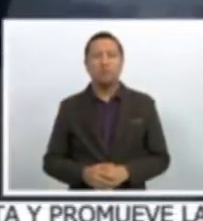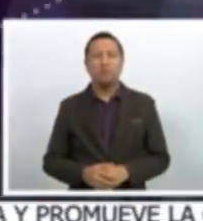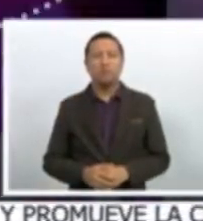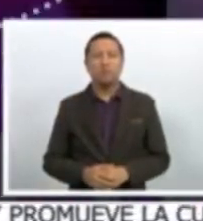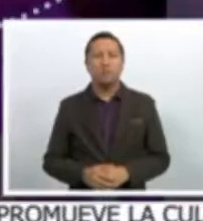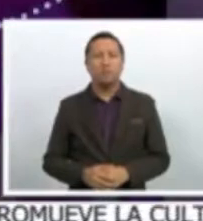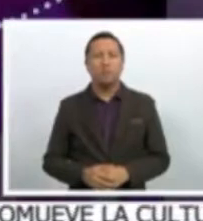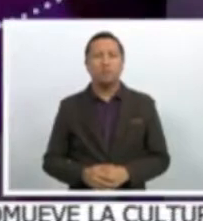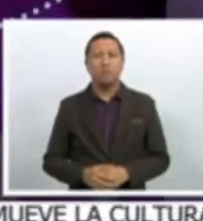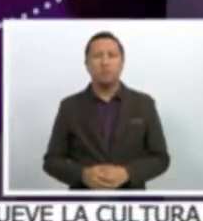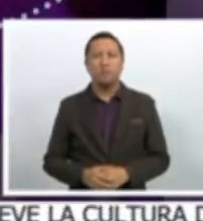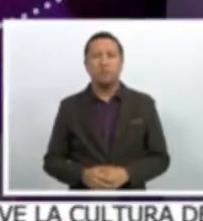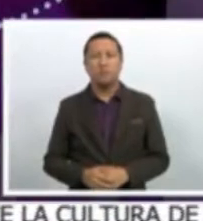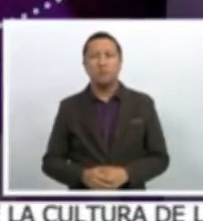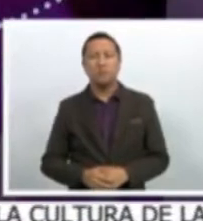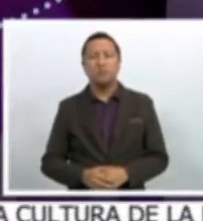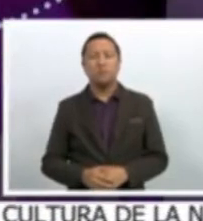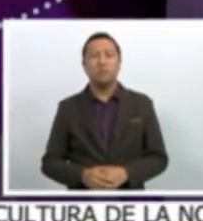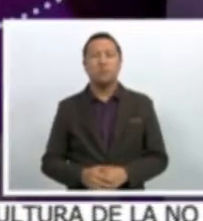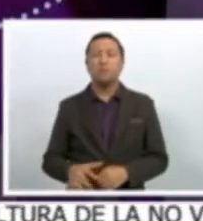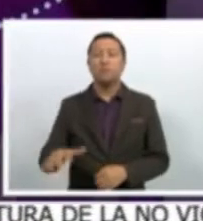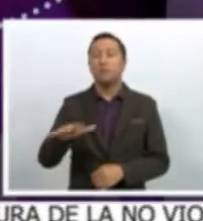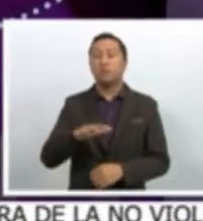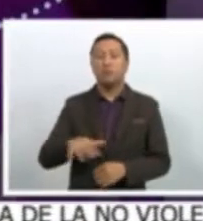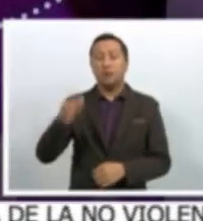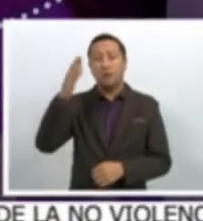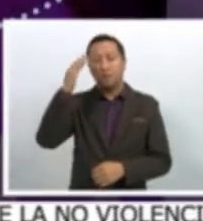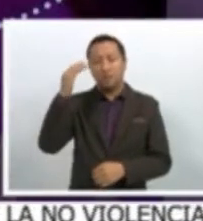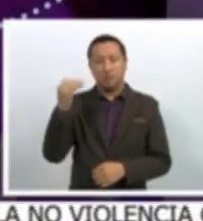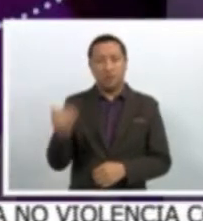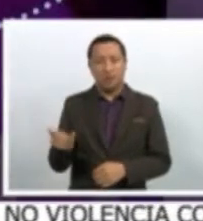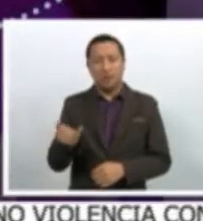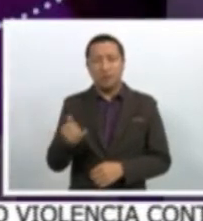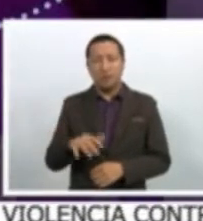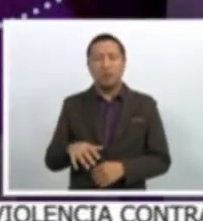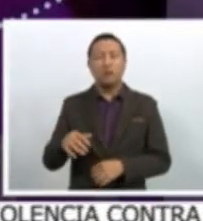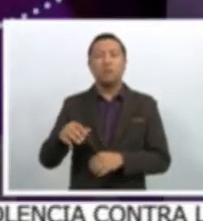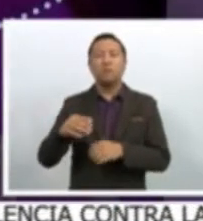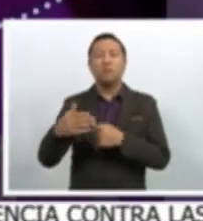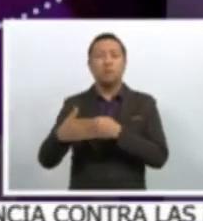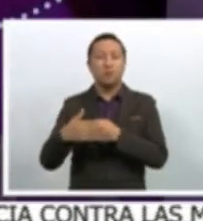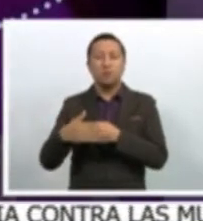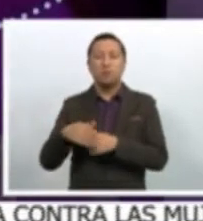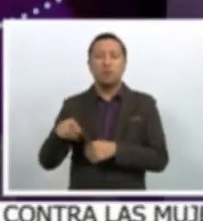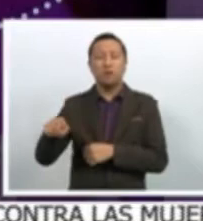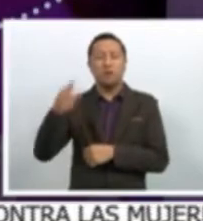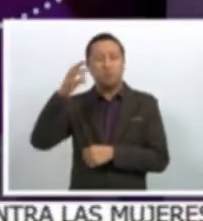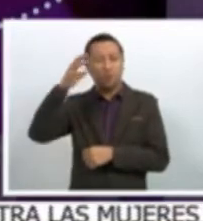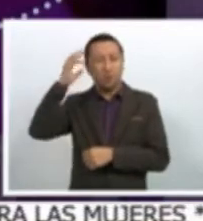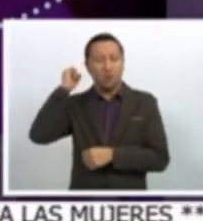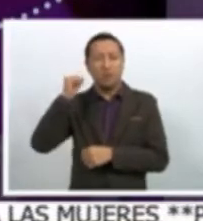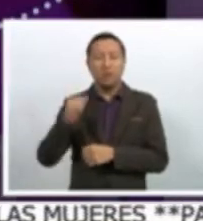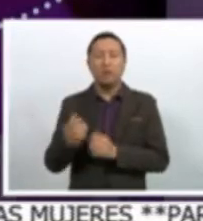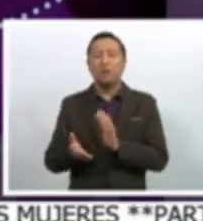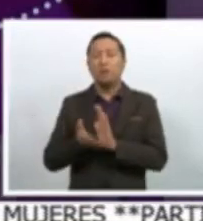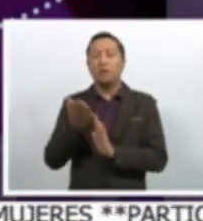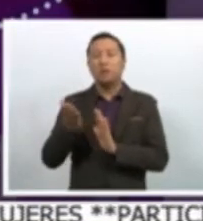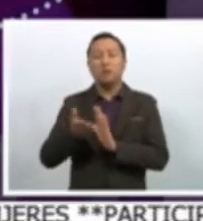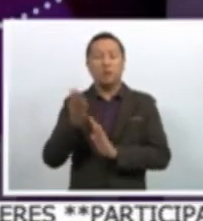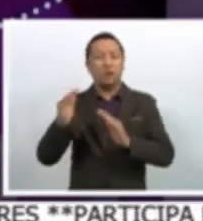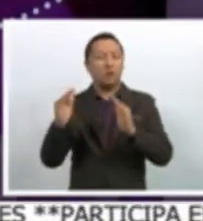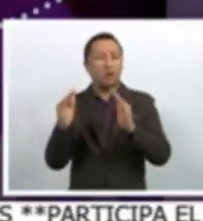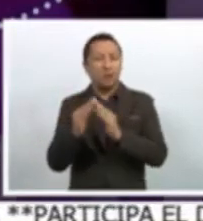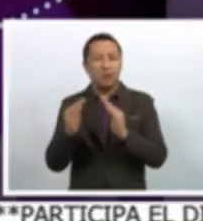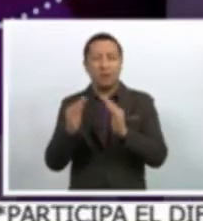realizan. En tanto, en la zona maya del estado, la próxima semana iniciará en José María Morelos la construcción de la Casa del Adulto Mayor. Este